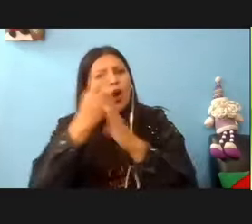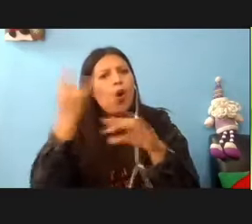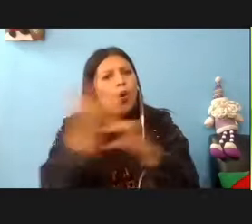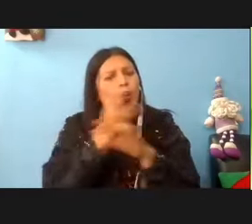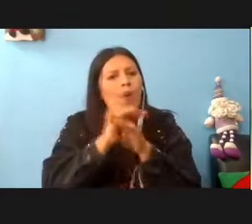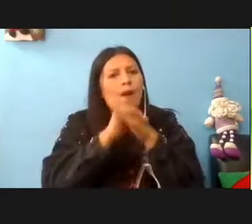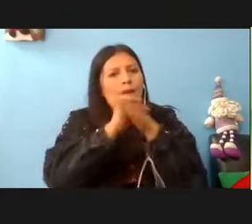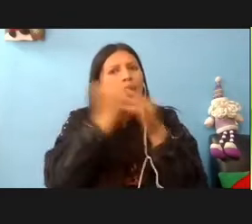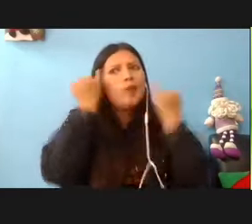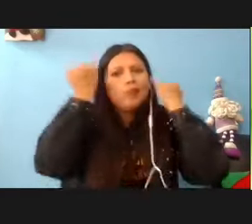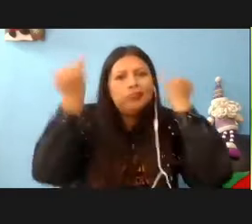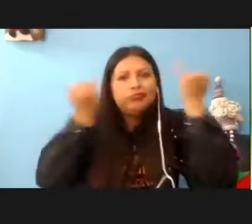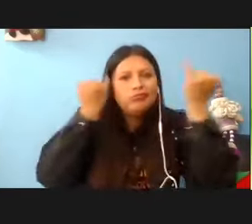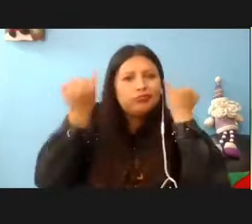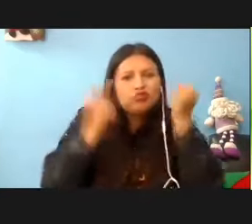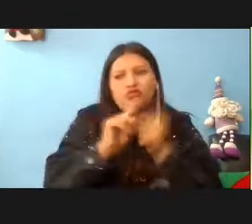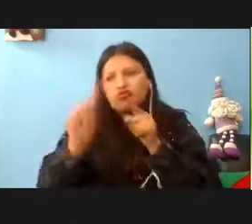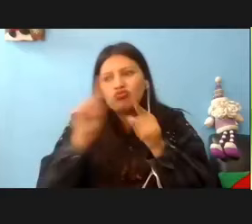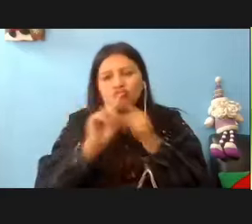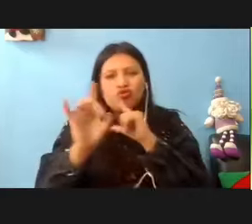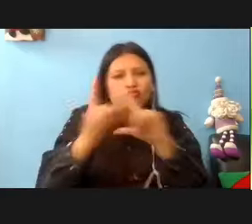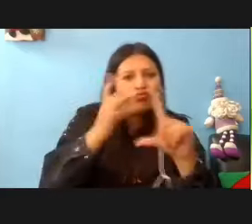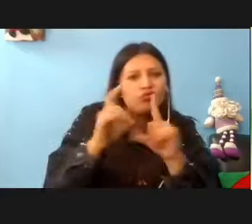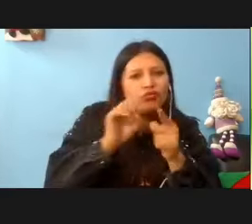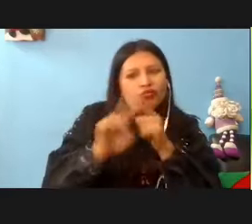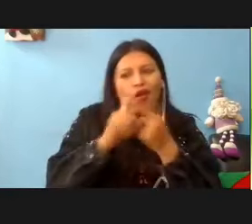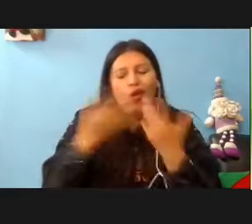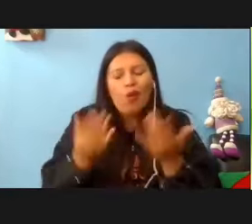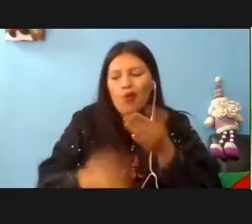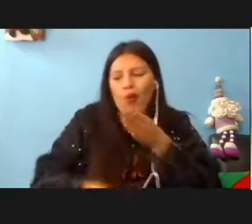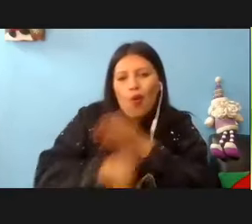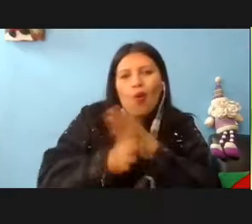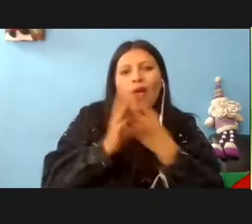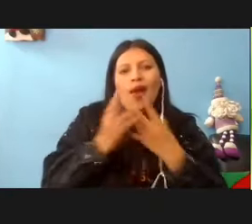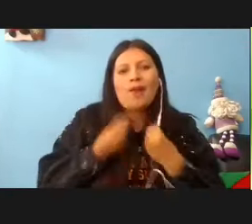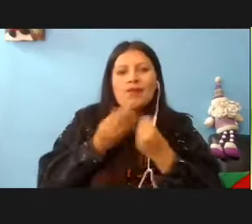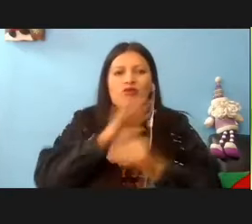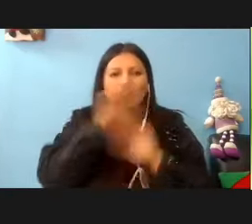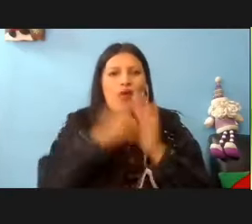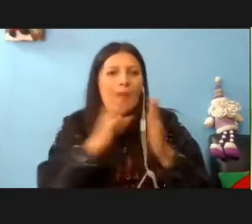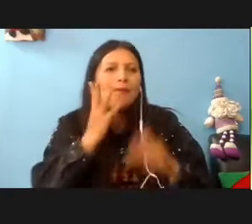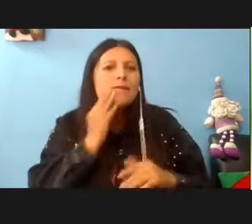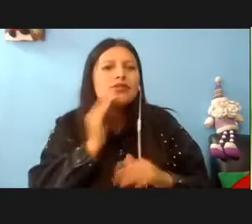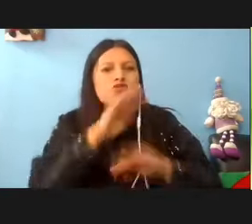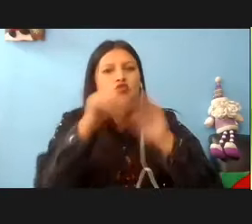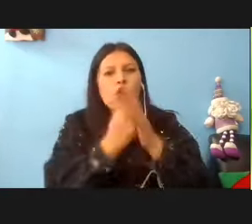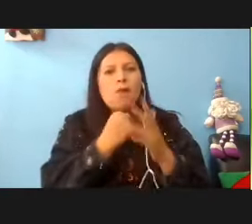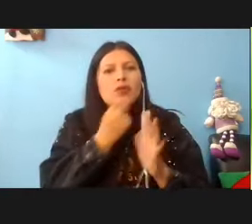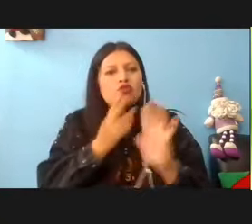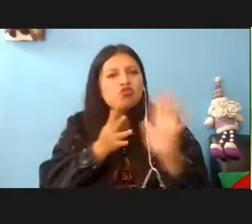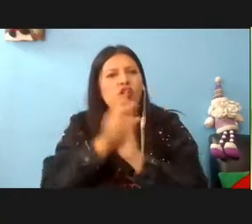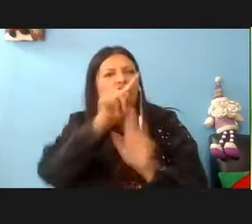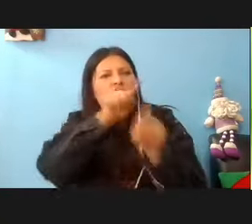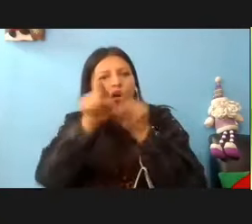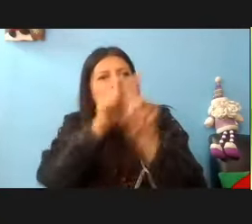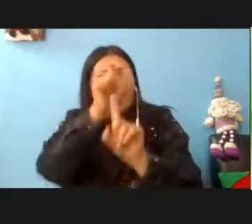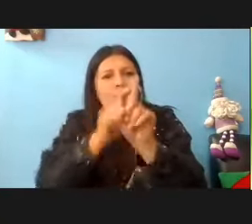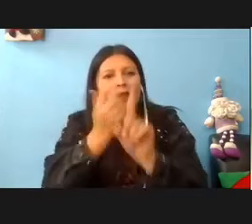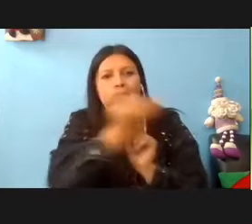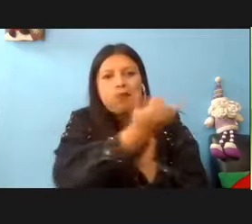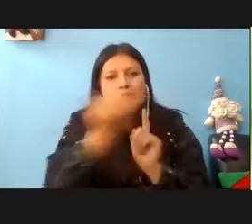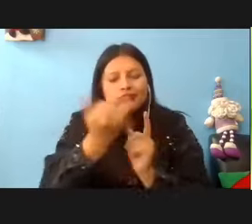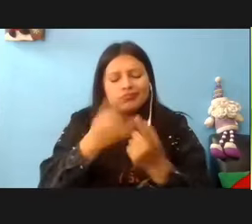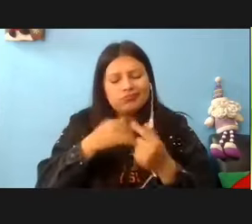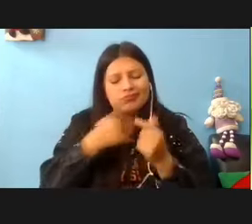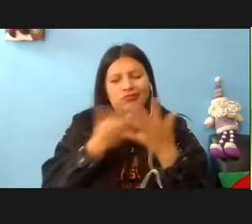métodos alternativos para reunir todas estas experiencias, todas estas voces de personas que estaban ahí